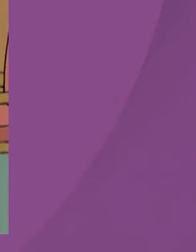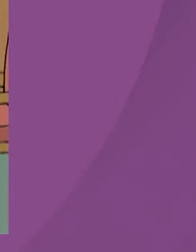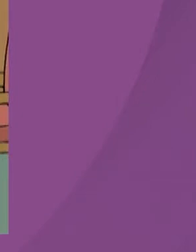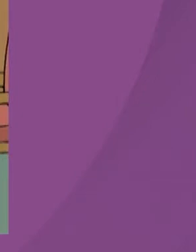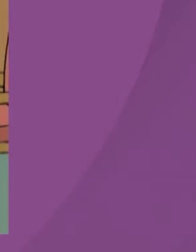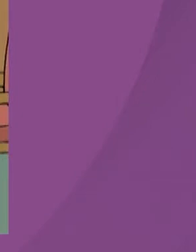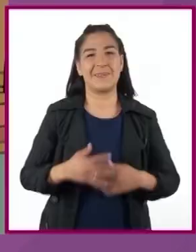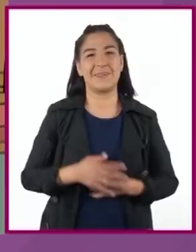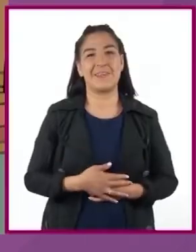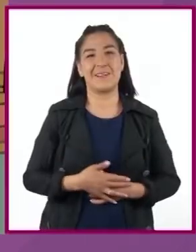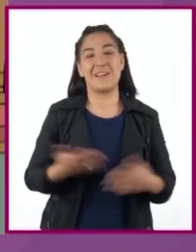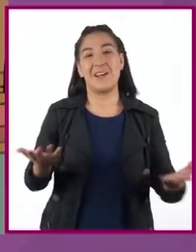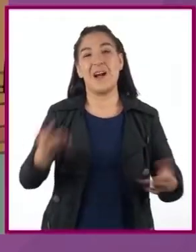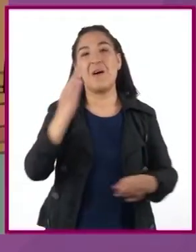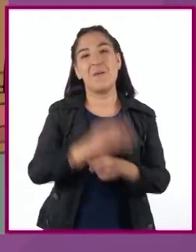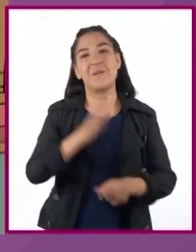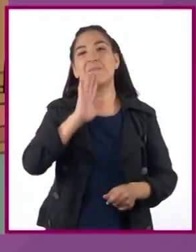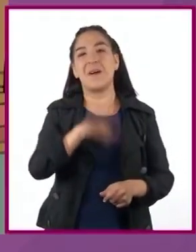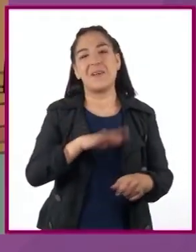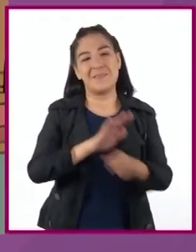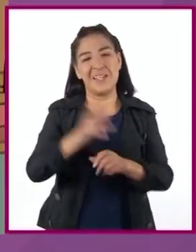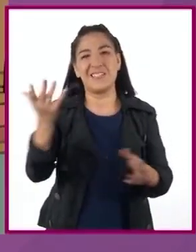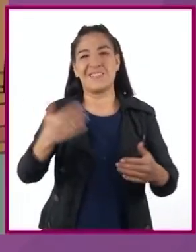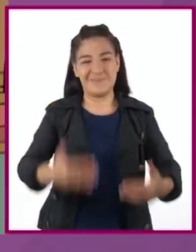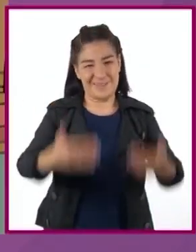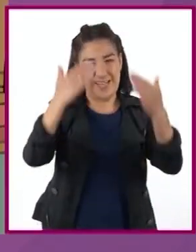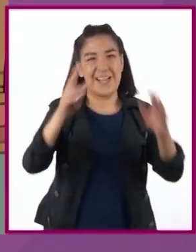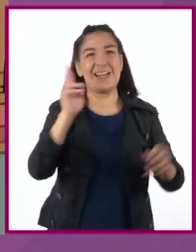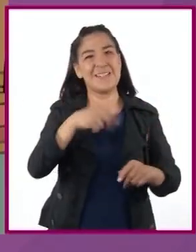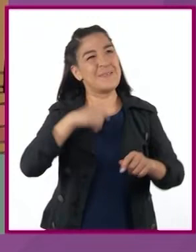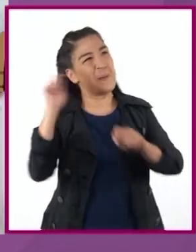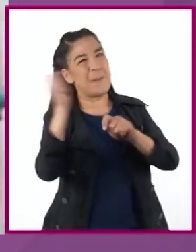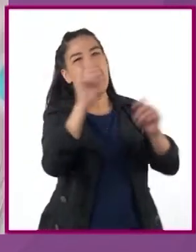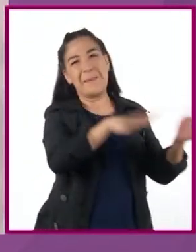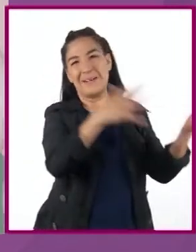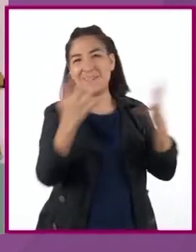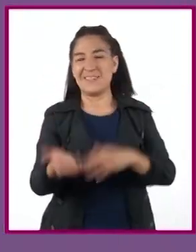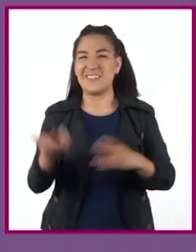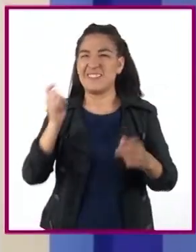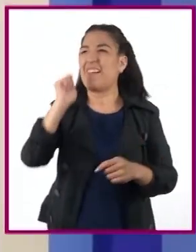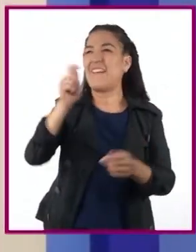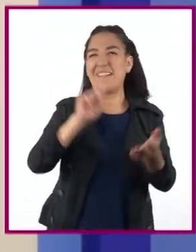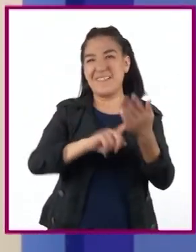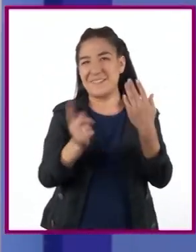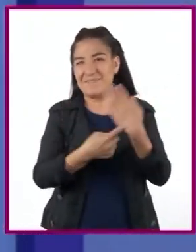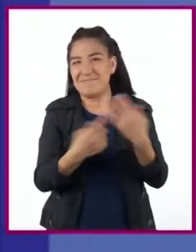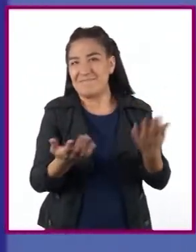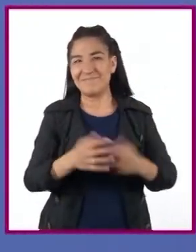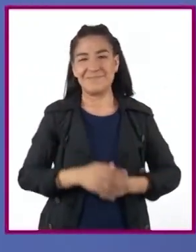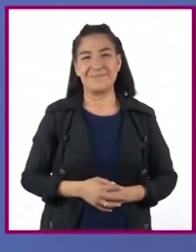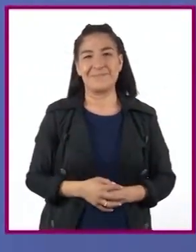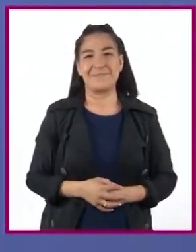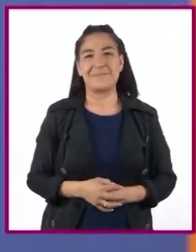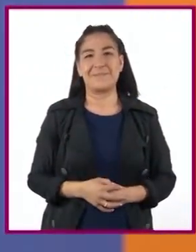Lo malo es que ahora tengo ganas de tumbar todas las paredes de mi casa, caray. ¿Qué habrá?